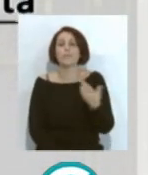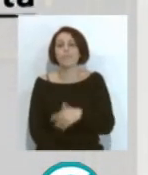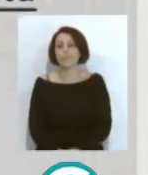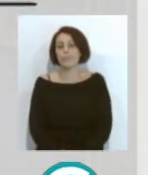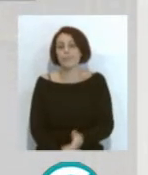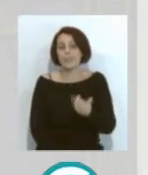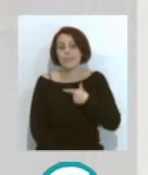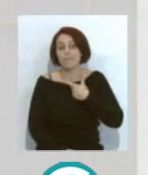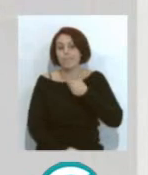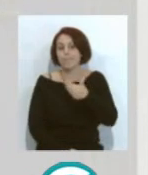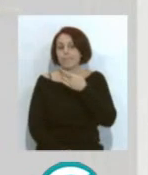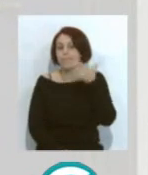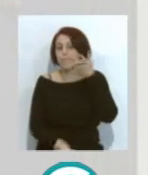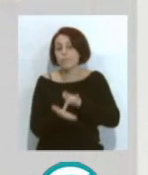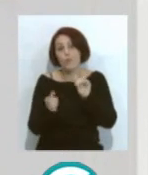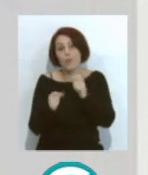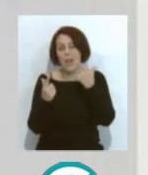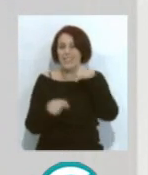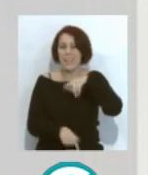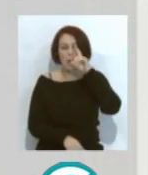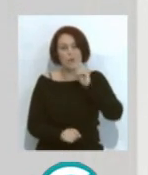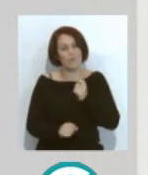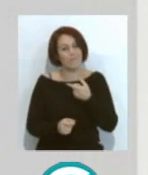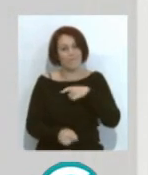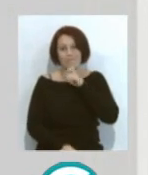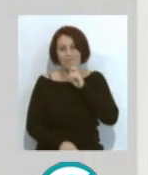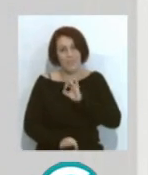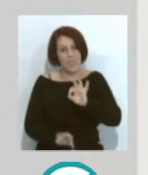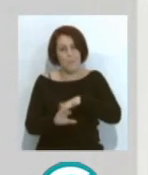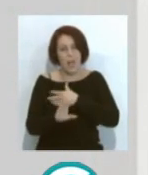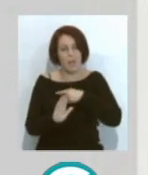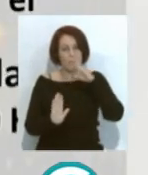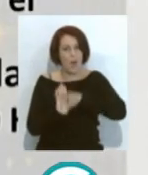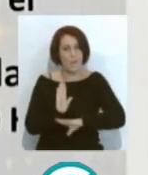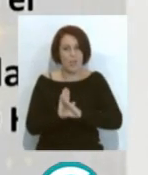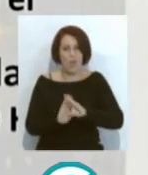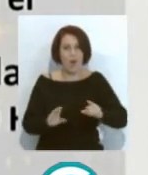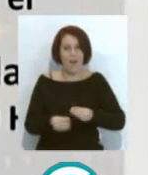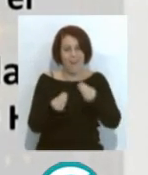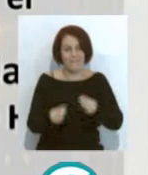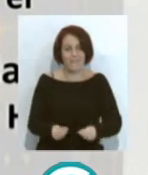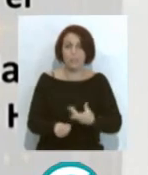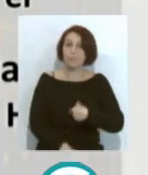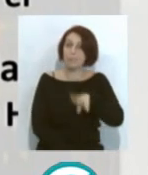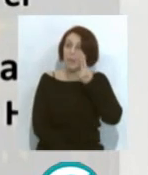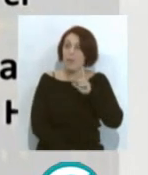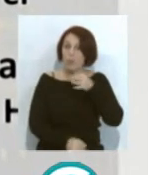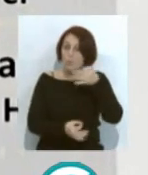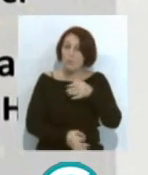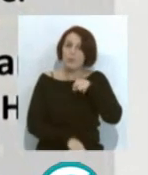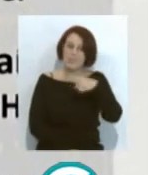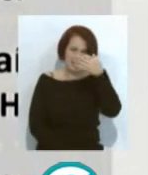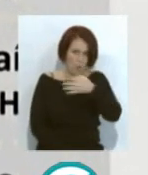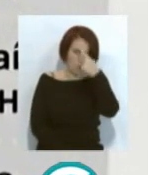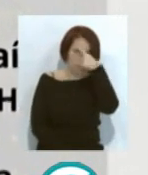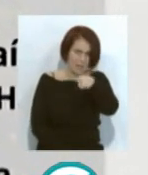cuando se vayan concretando, que ya te digo que es un año especialmente complicado de cuadrar la programación. Estaba mirando precisamente, pero seguro que tú te lo